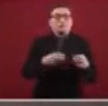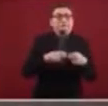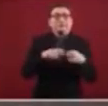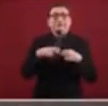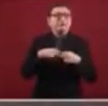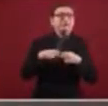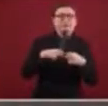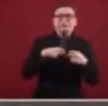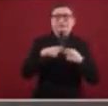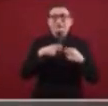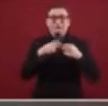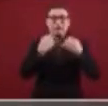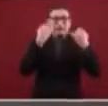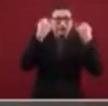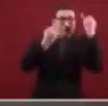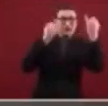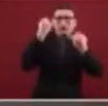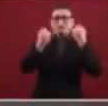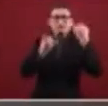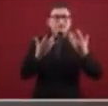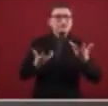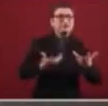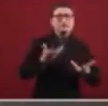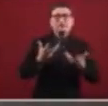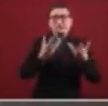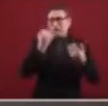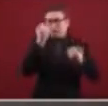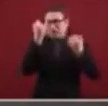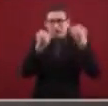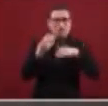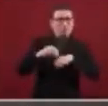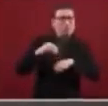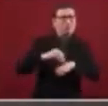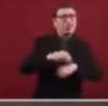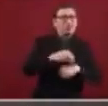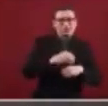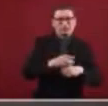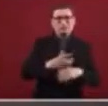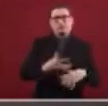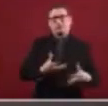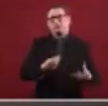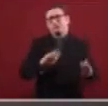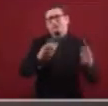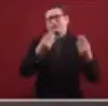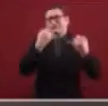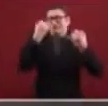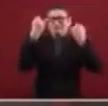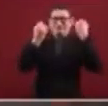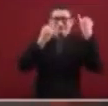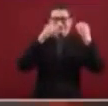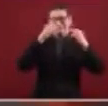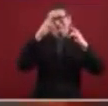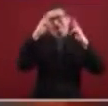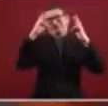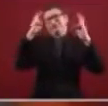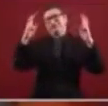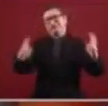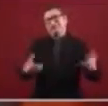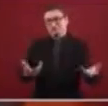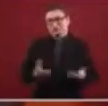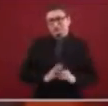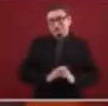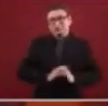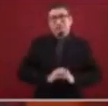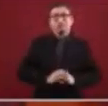nerviosos, como desquiciados, inventando cosas, vuelan mucho. Entonces, hay